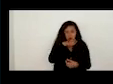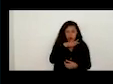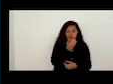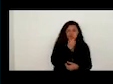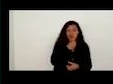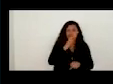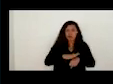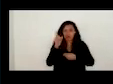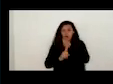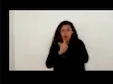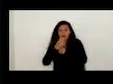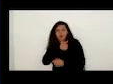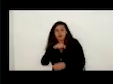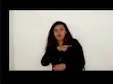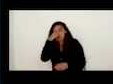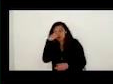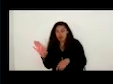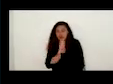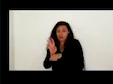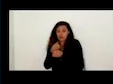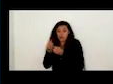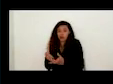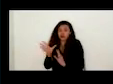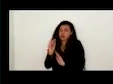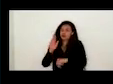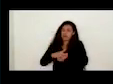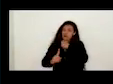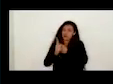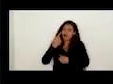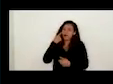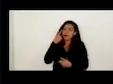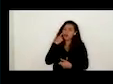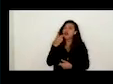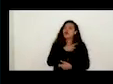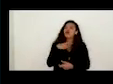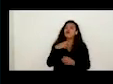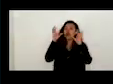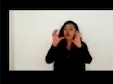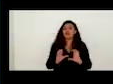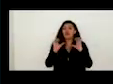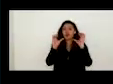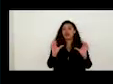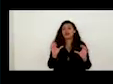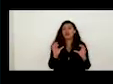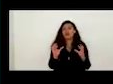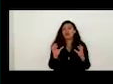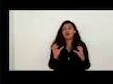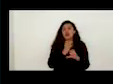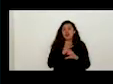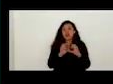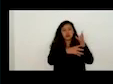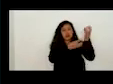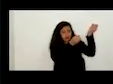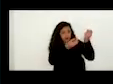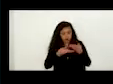un beneficio a nuestros residentes. Entonces, ojo también con lo que recibamos y lo